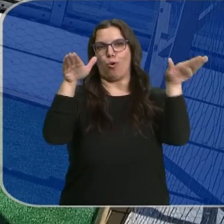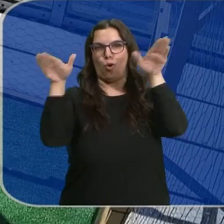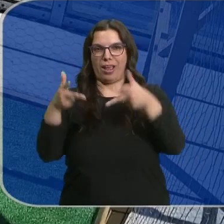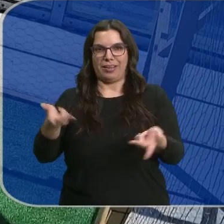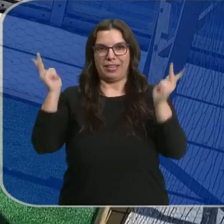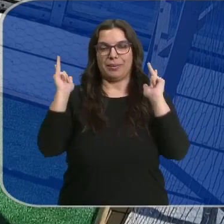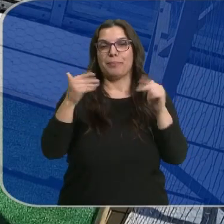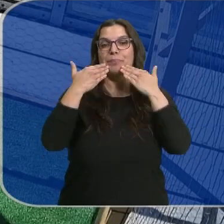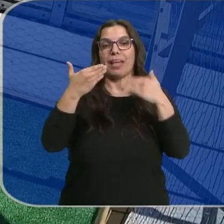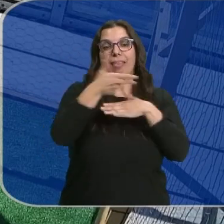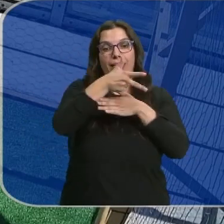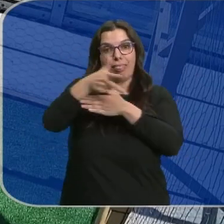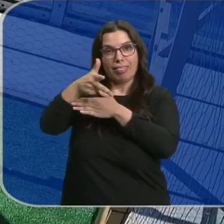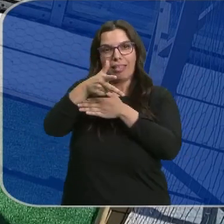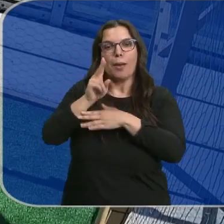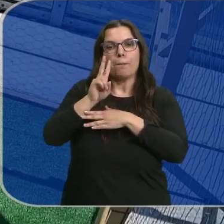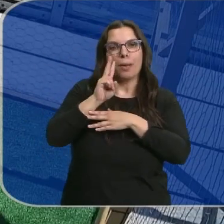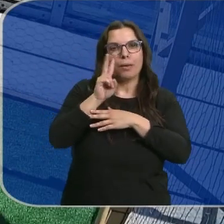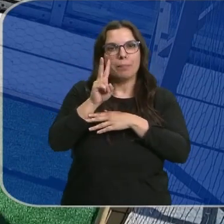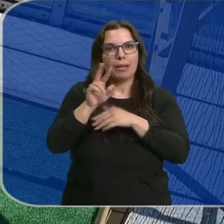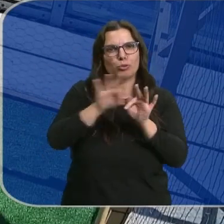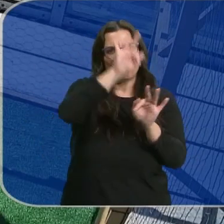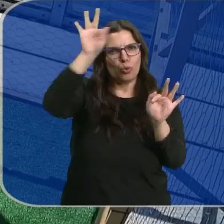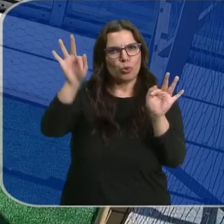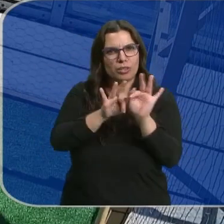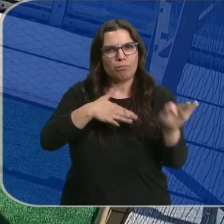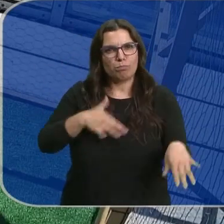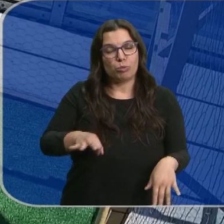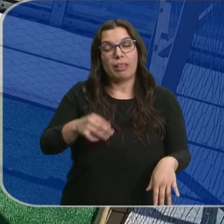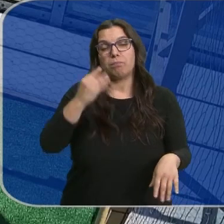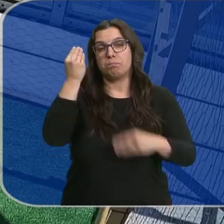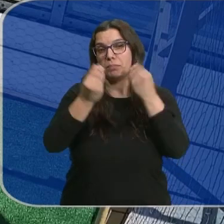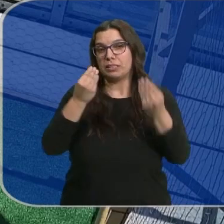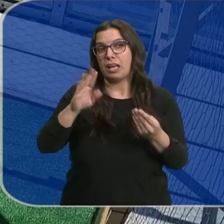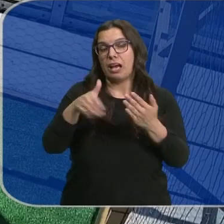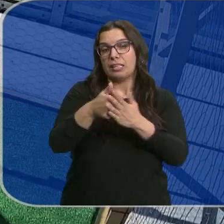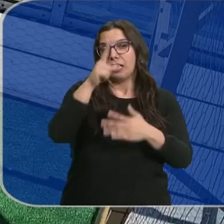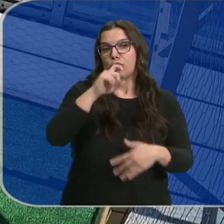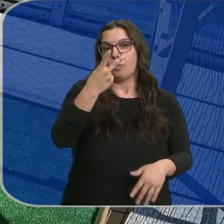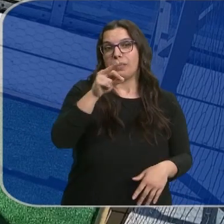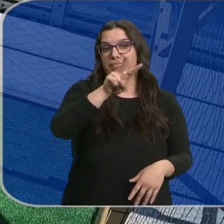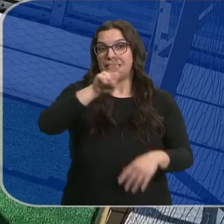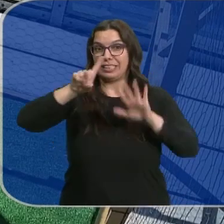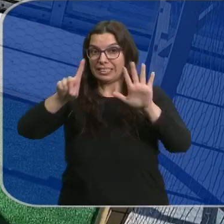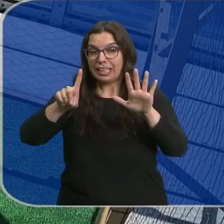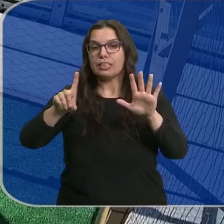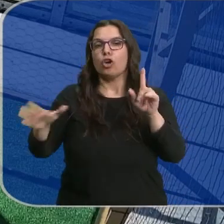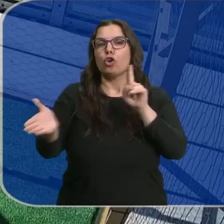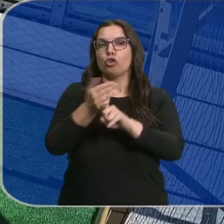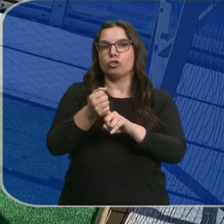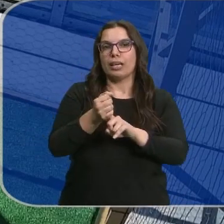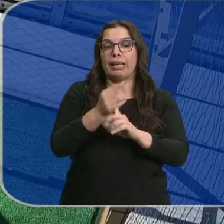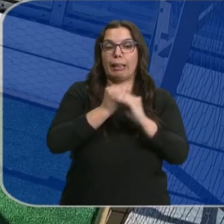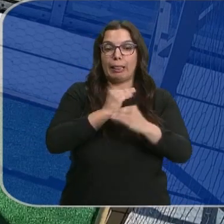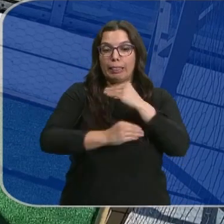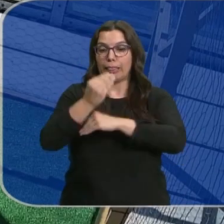de unas webcam podemos seguir todos sus movimientos y se prevé que hasta 2026 se introduzcan una treintena